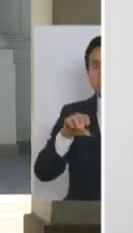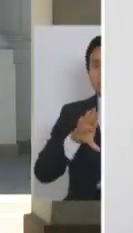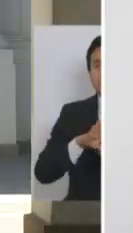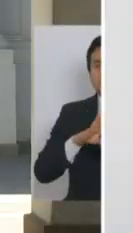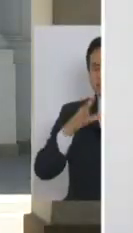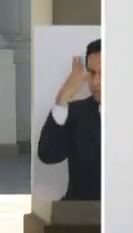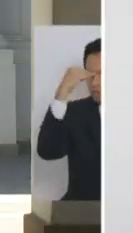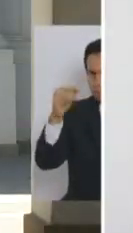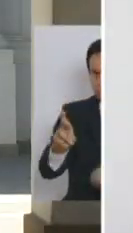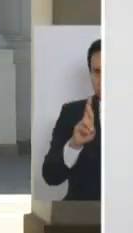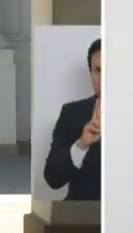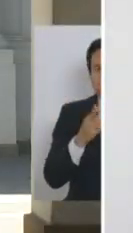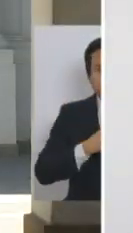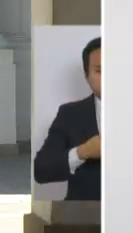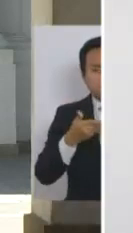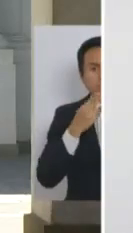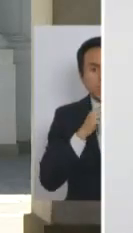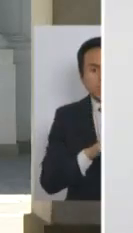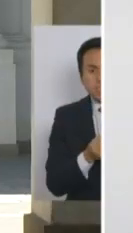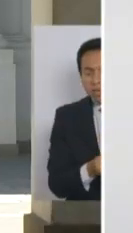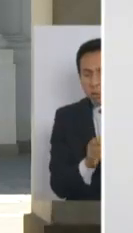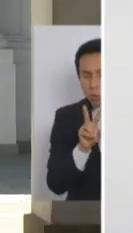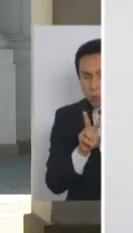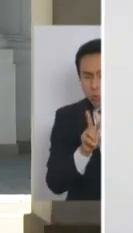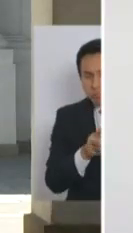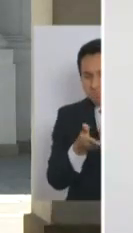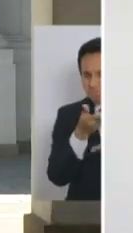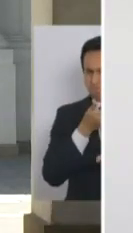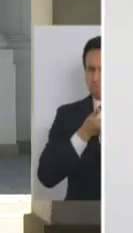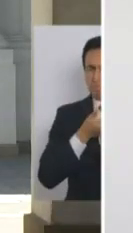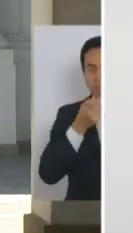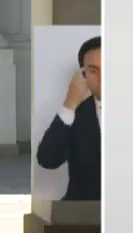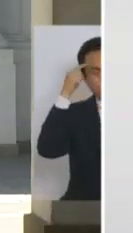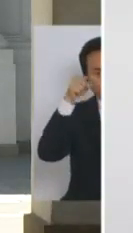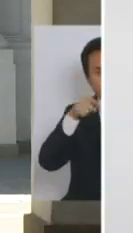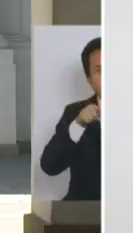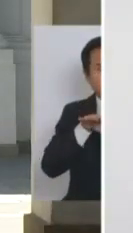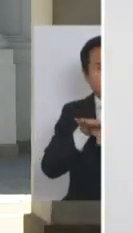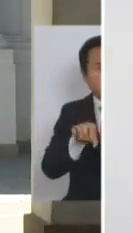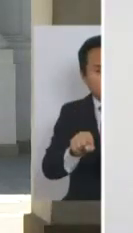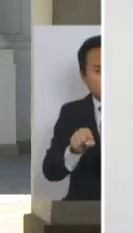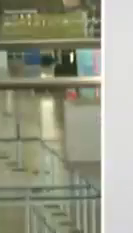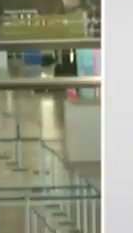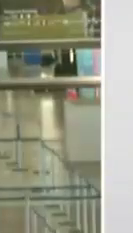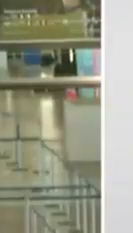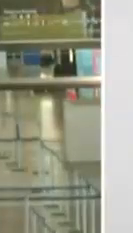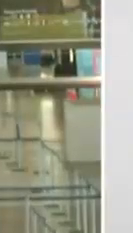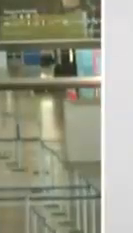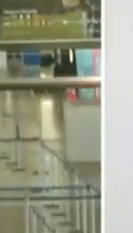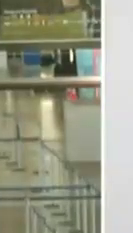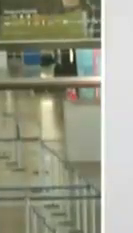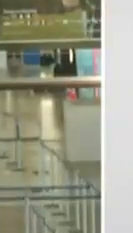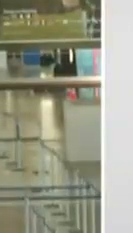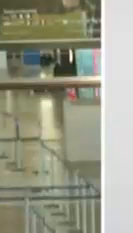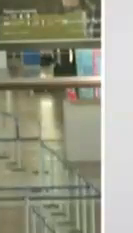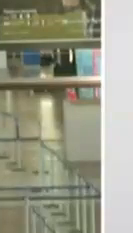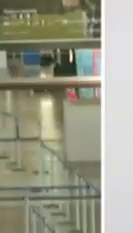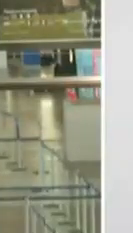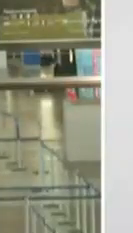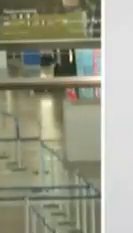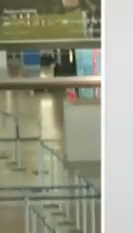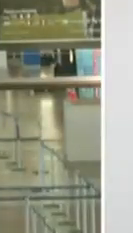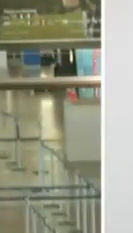de otros ex cancilleres, el senador Insulza, por ejemplo, no ha sido crítico con Andrés Alamán.